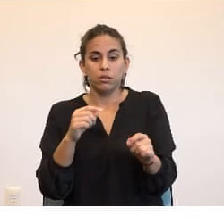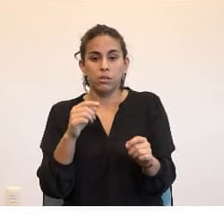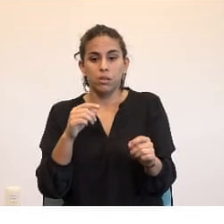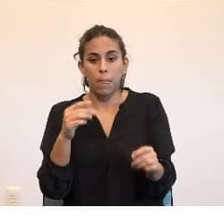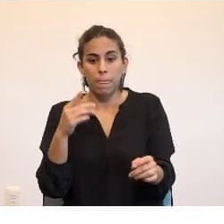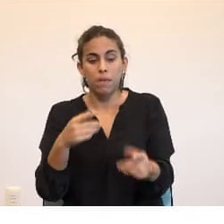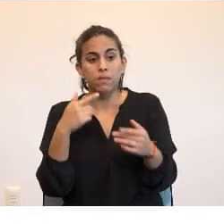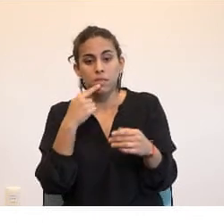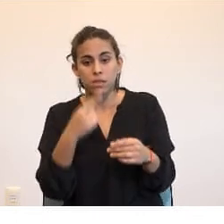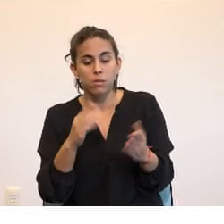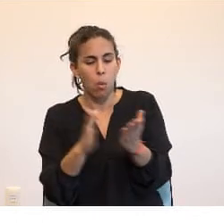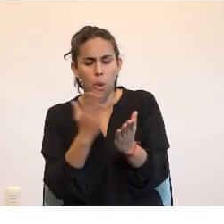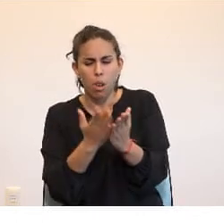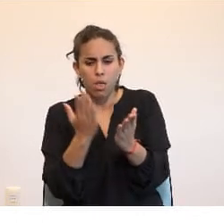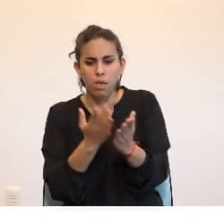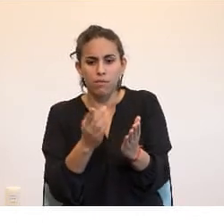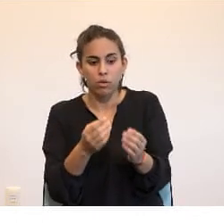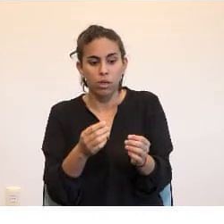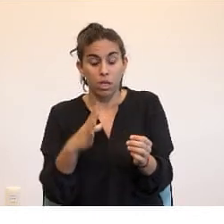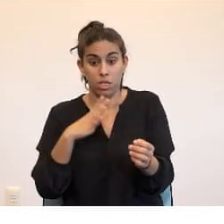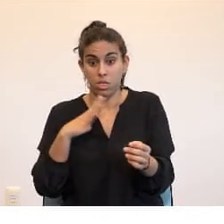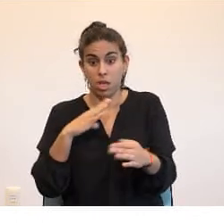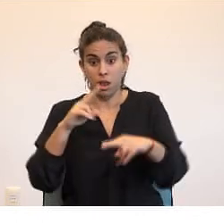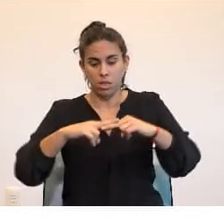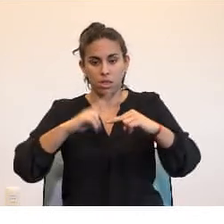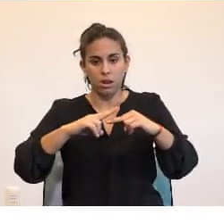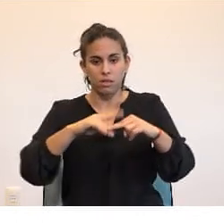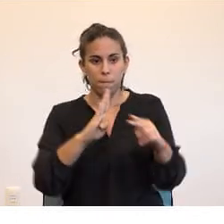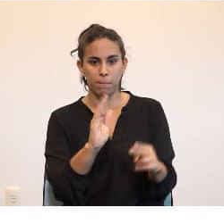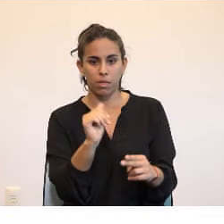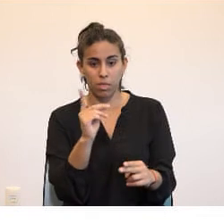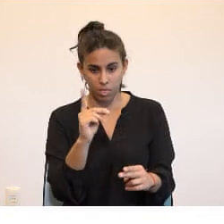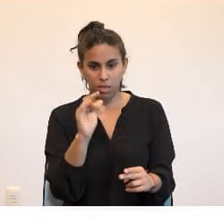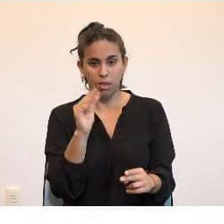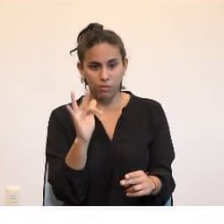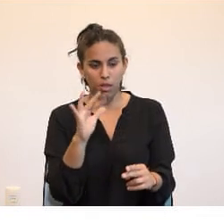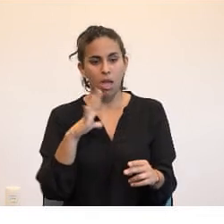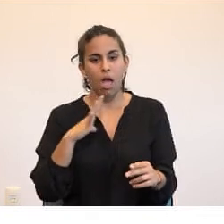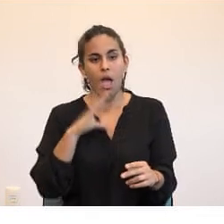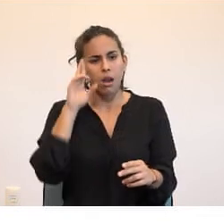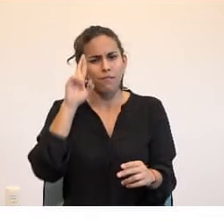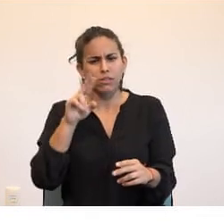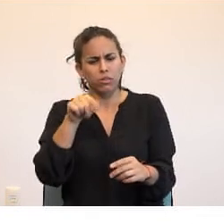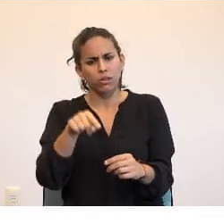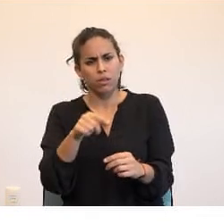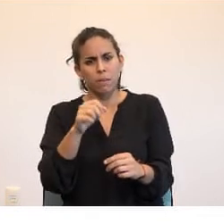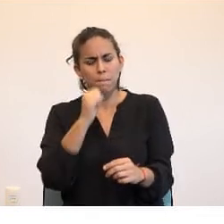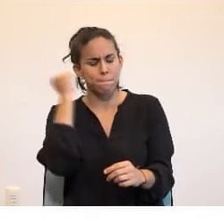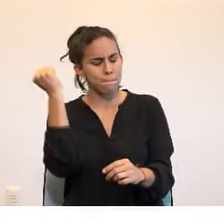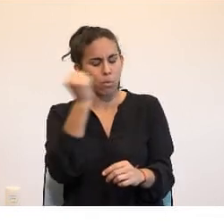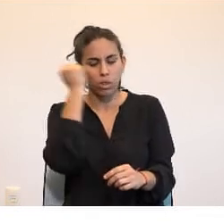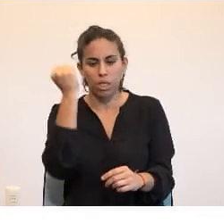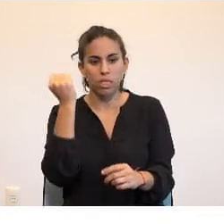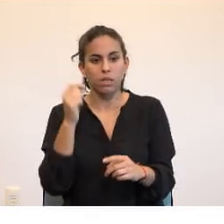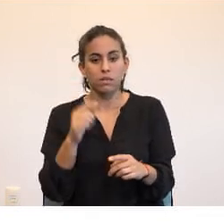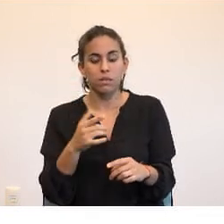preguntas esenciales, un libro que, por cierto, está disponible en Internet, en PDF, deja reflexiones y encargos muy potentes.